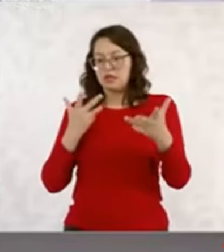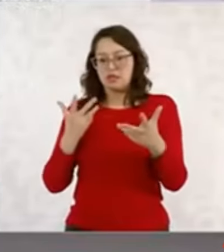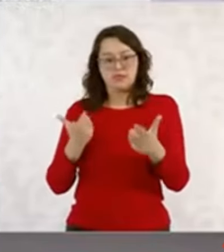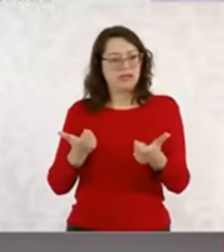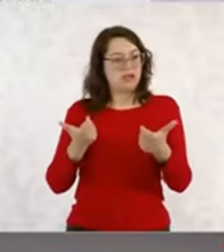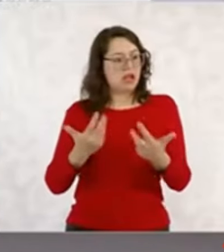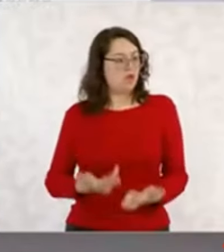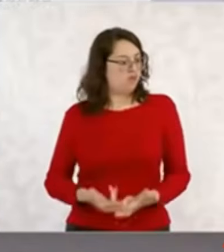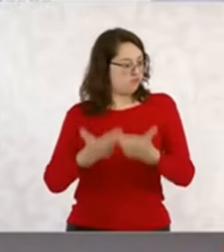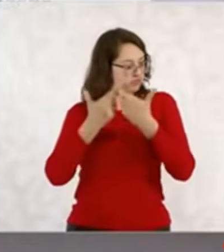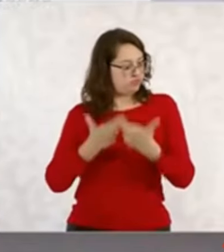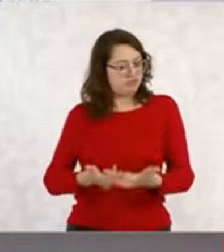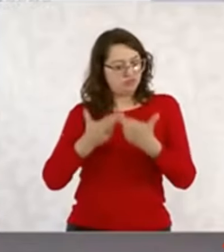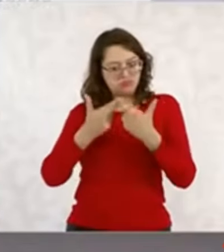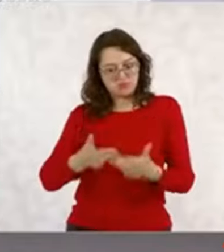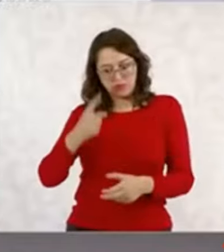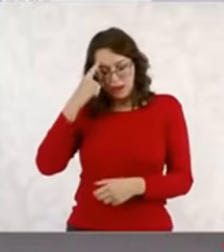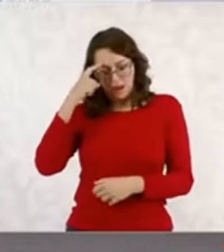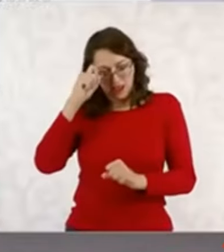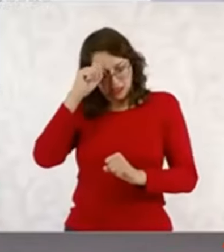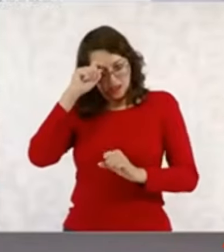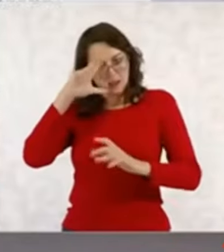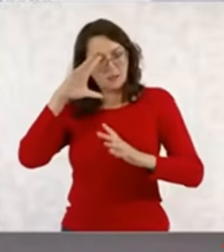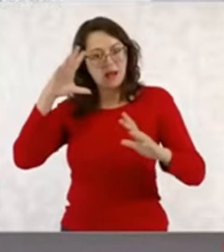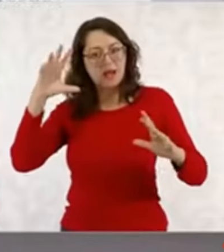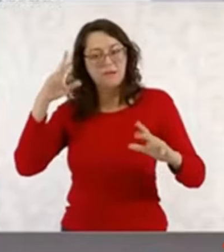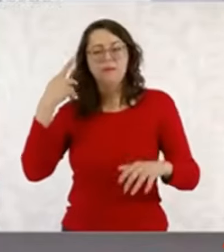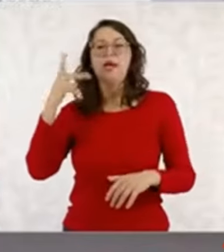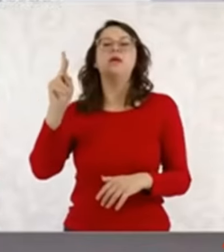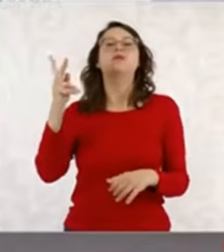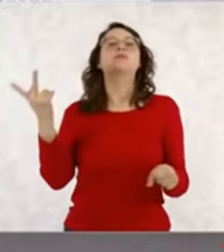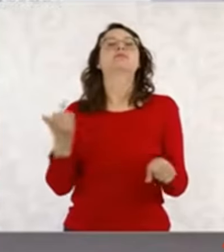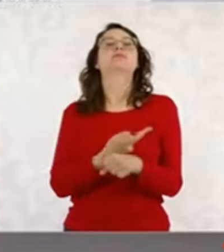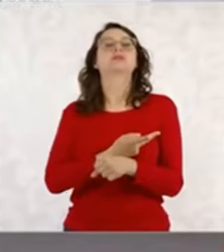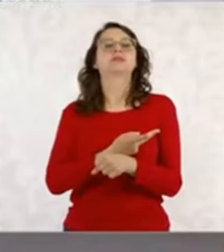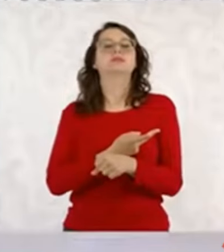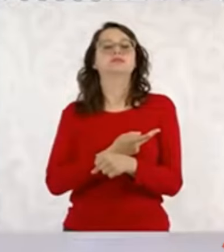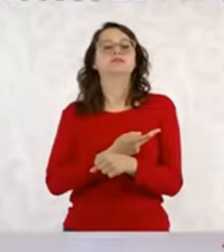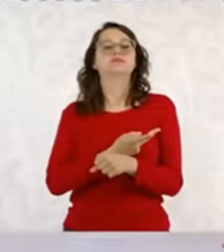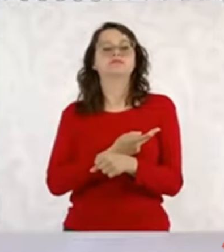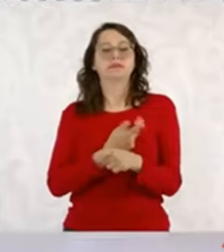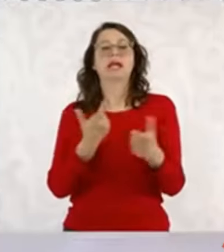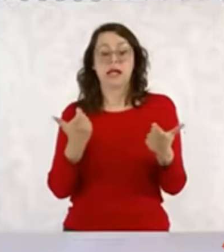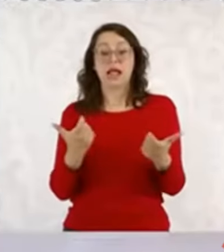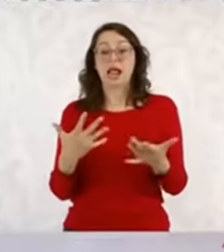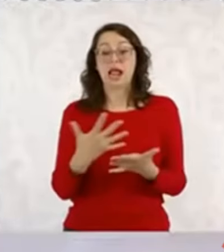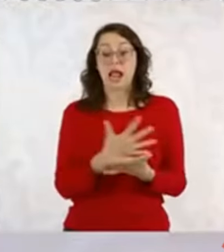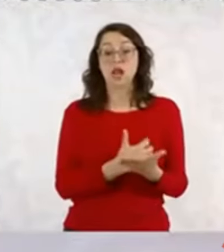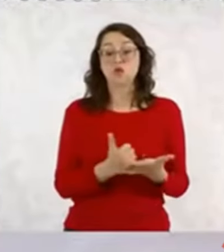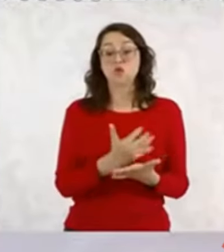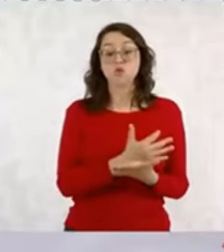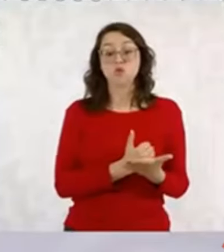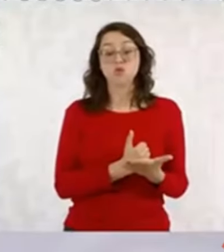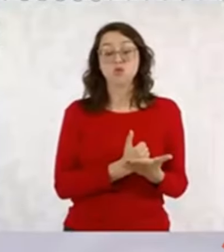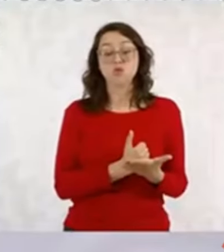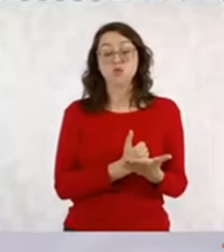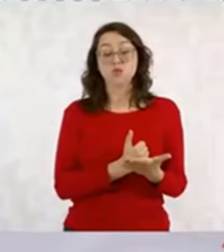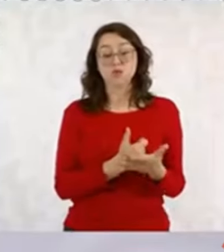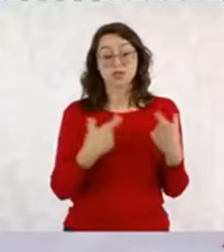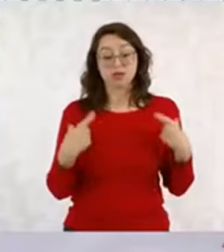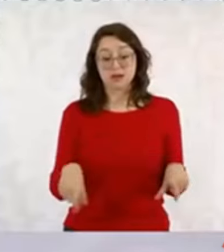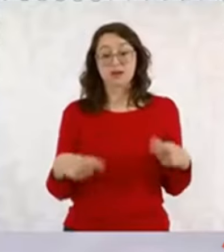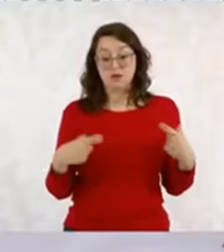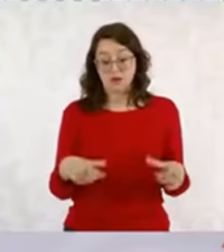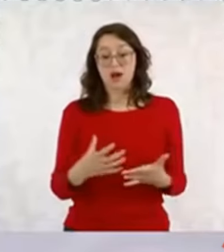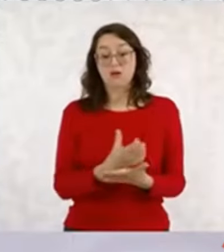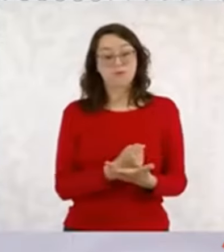abundancia. Nada más que hubo muchos recursos y no hubo